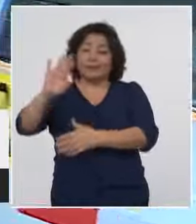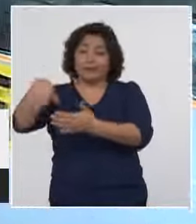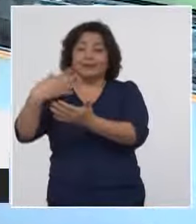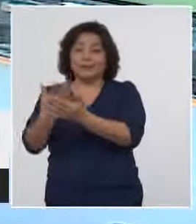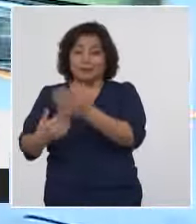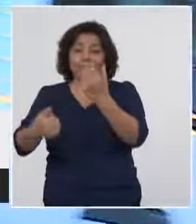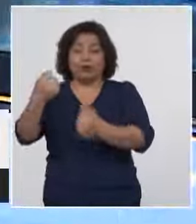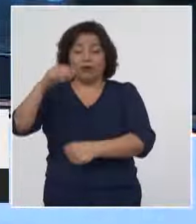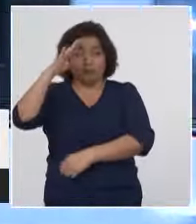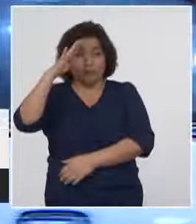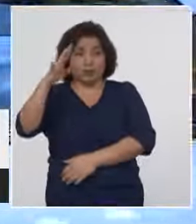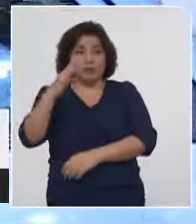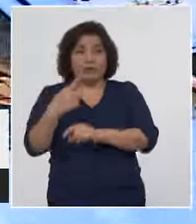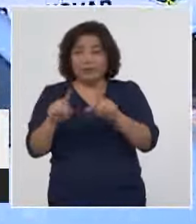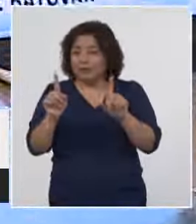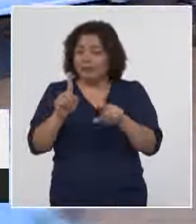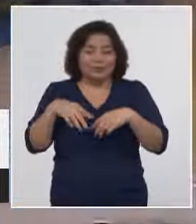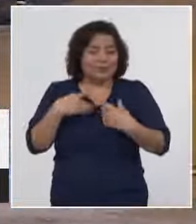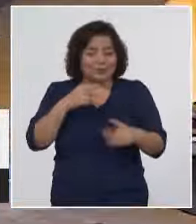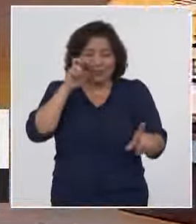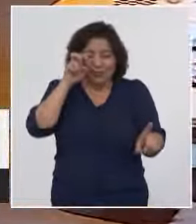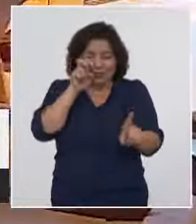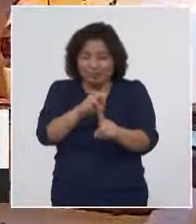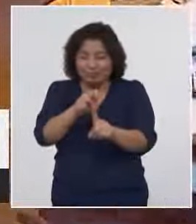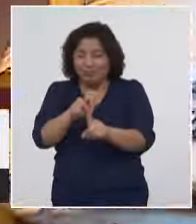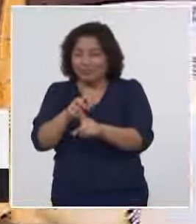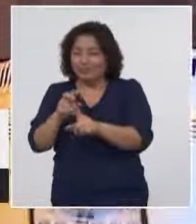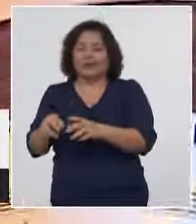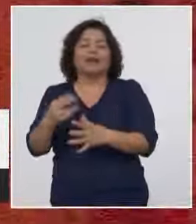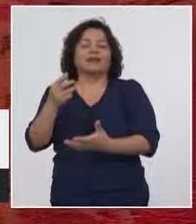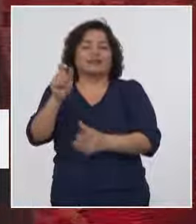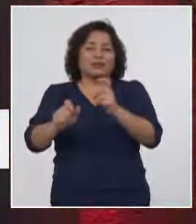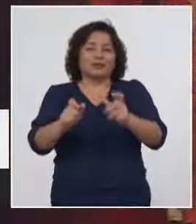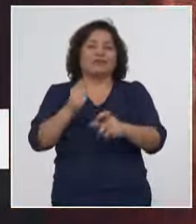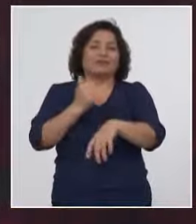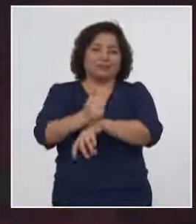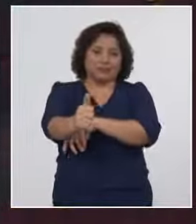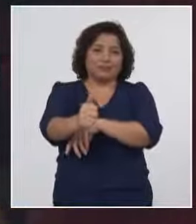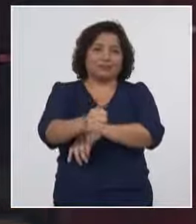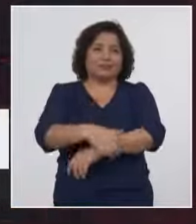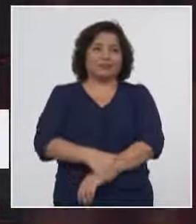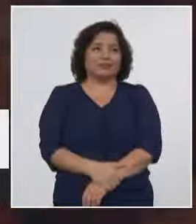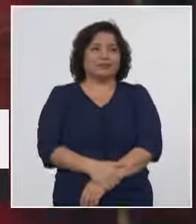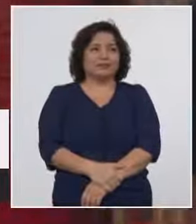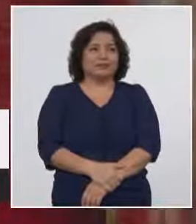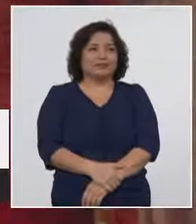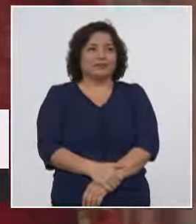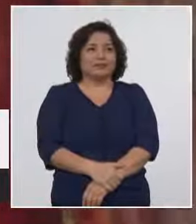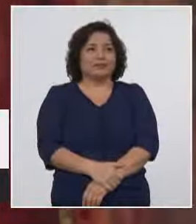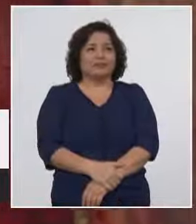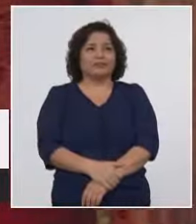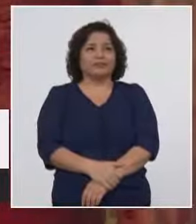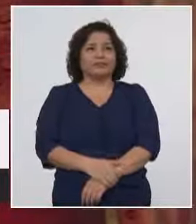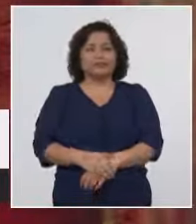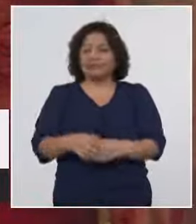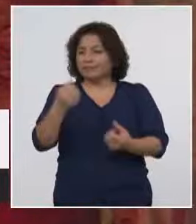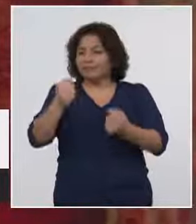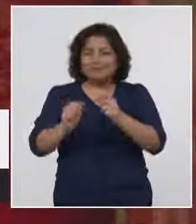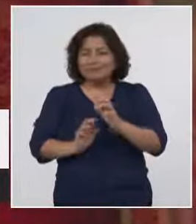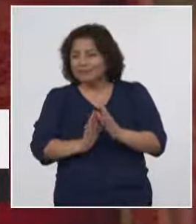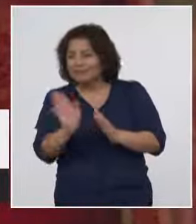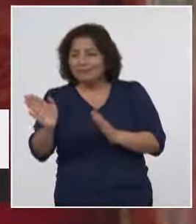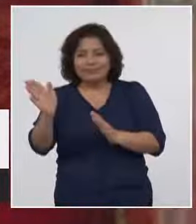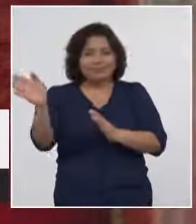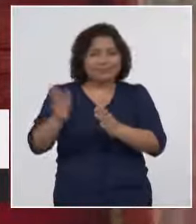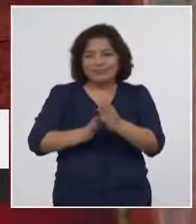al lugar de la balacera, no se pudo localizar a los responsables. La gente le indicaban al patrullero que para allá le decían al